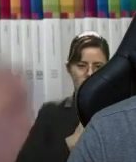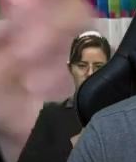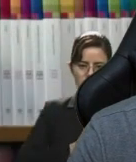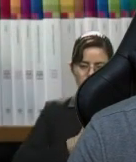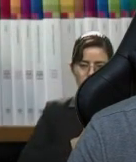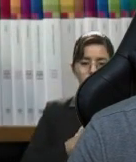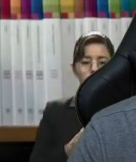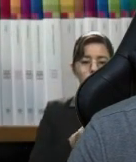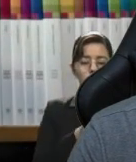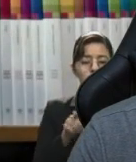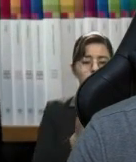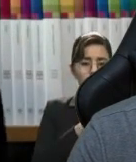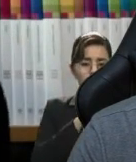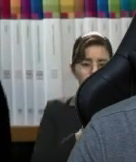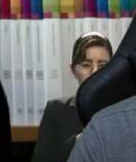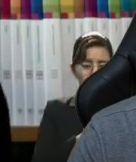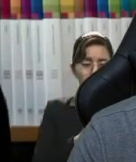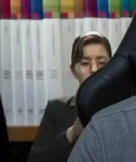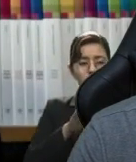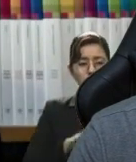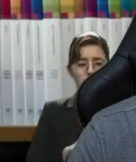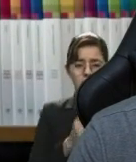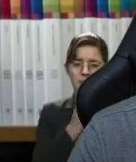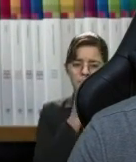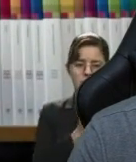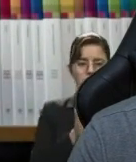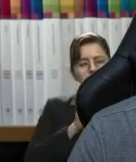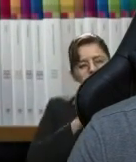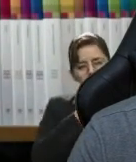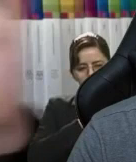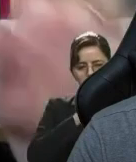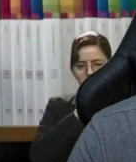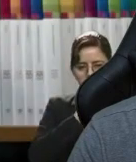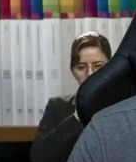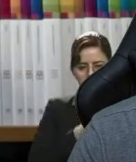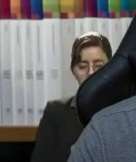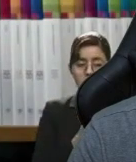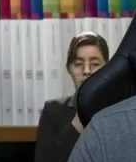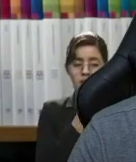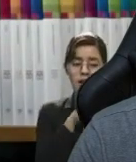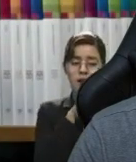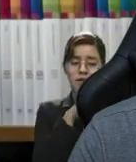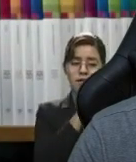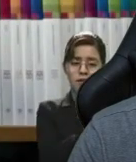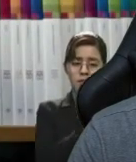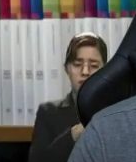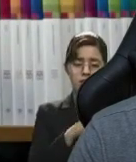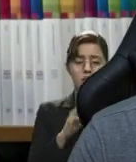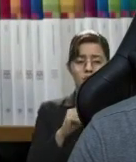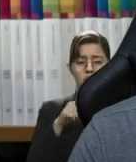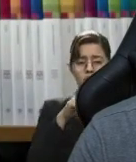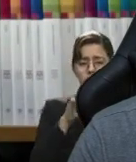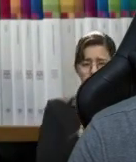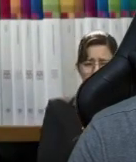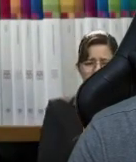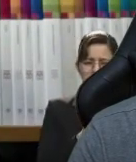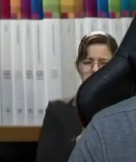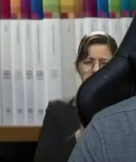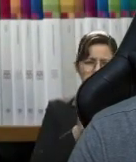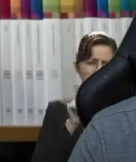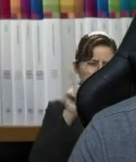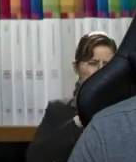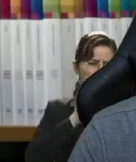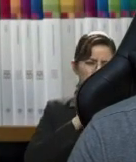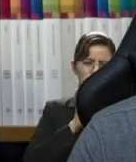vinculaciones muchas ellas chismes por cierto en vínculos familiares que rayan en la misoginia como han dicho mis